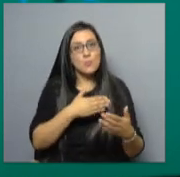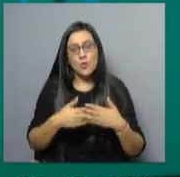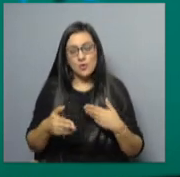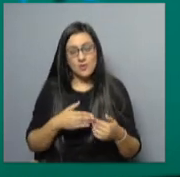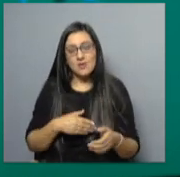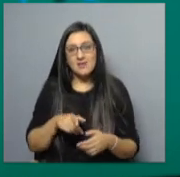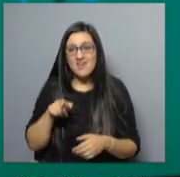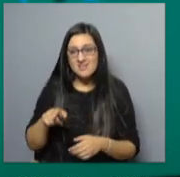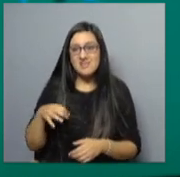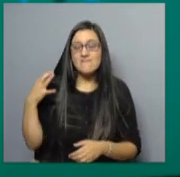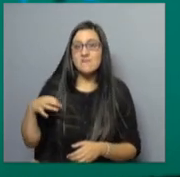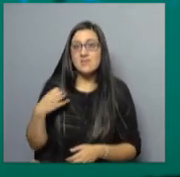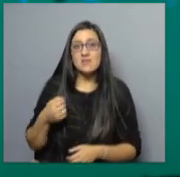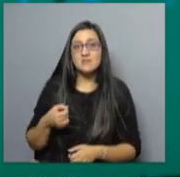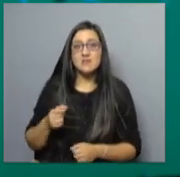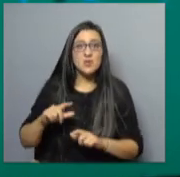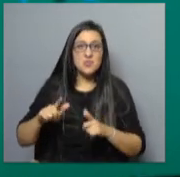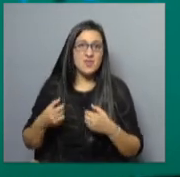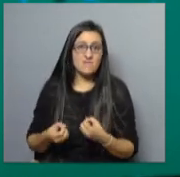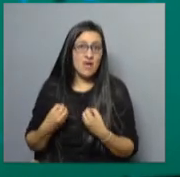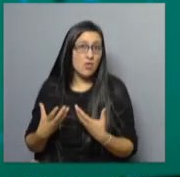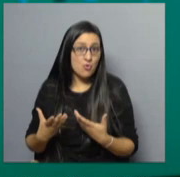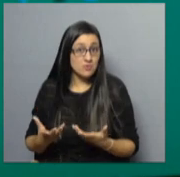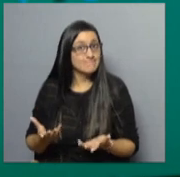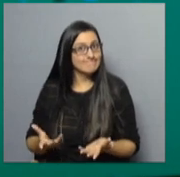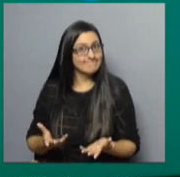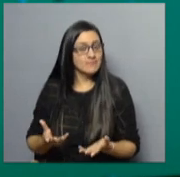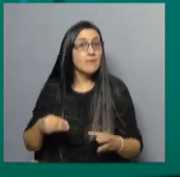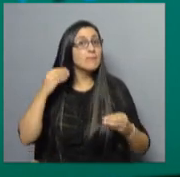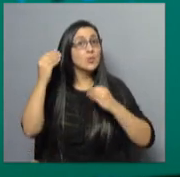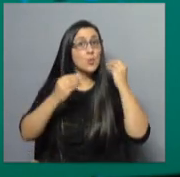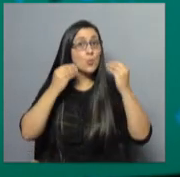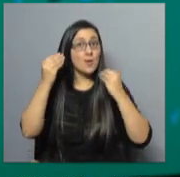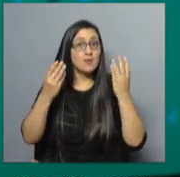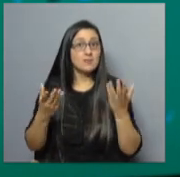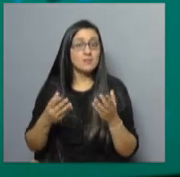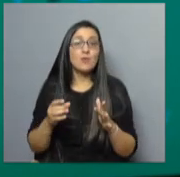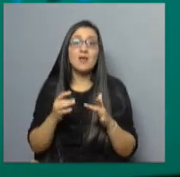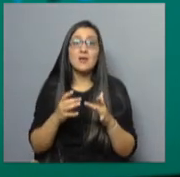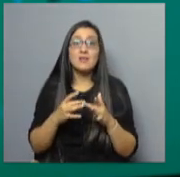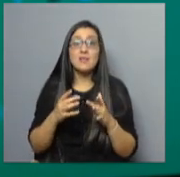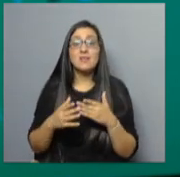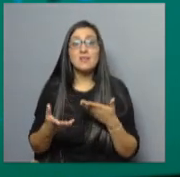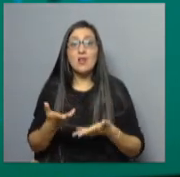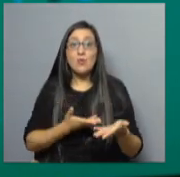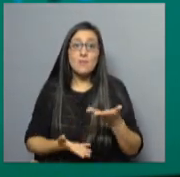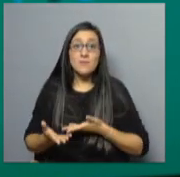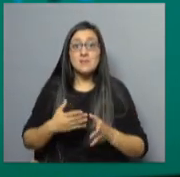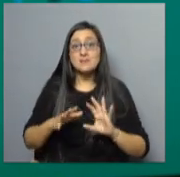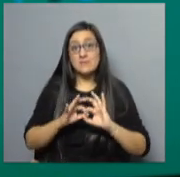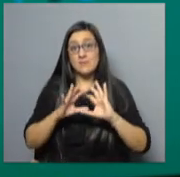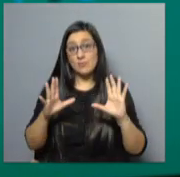este valen menos estamos en un camino a muerte preocupante desde el punto de vista de la calidad de la convivencia y de la calidad